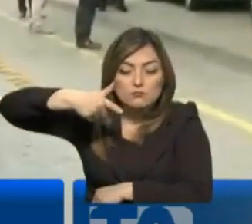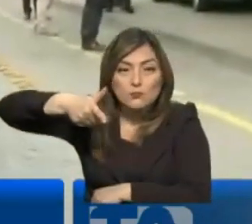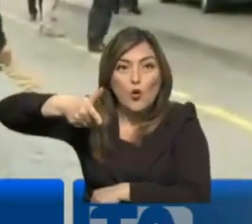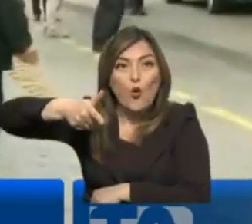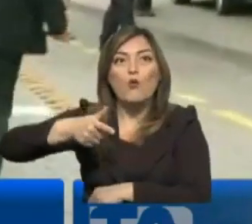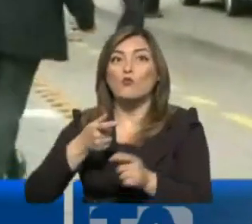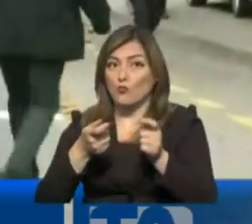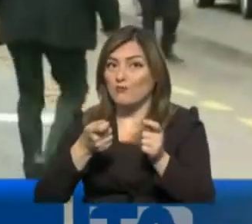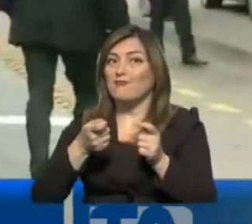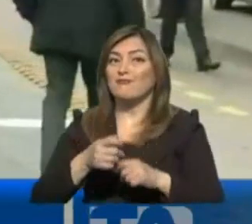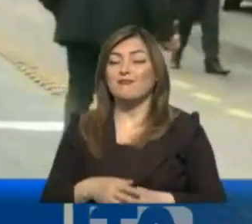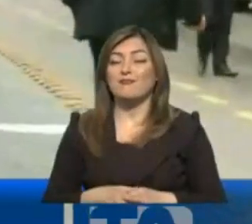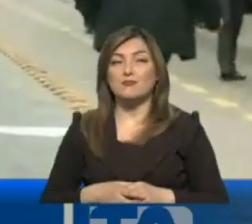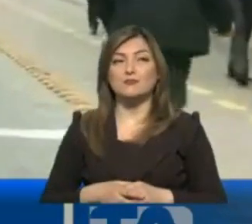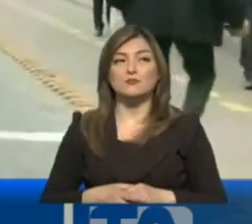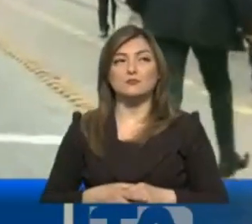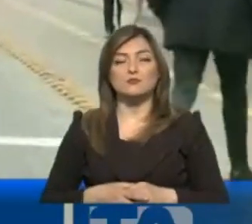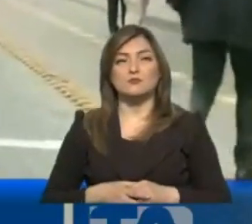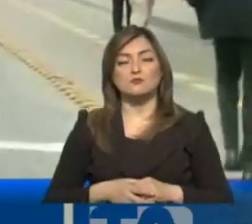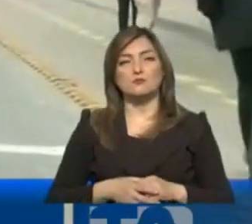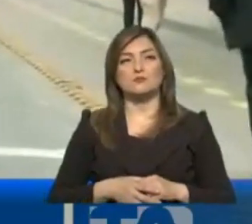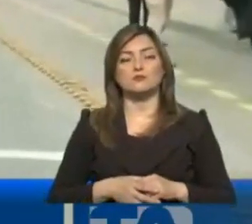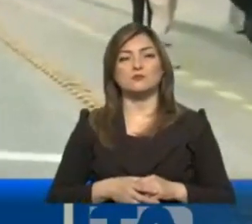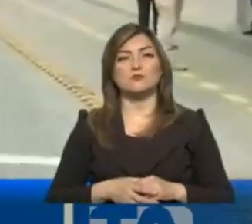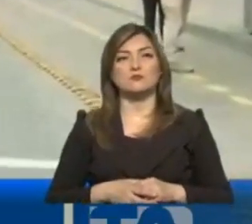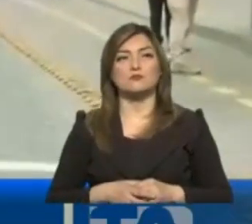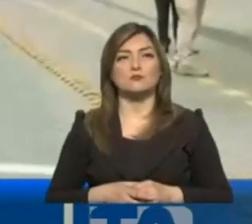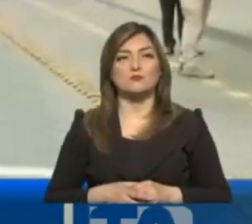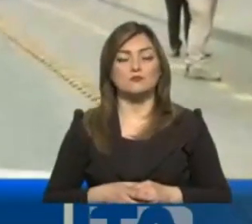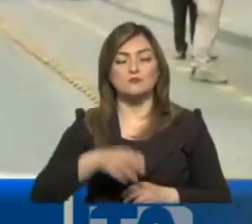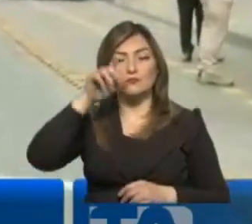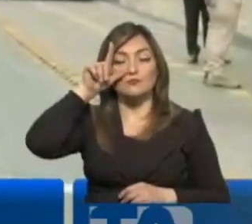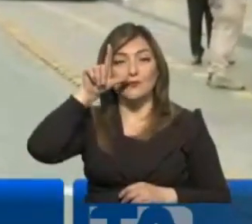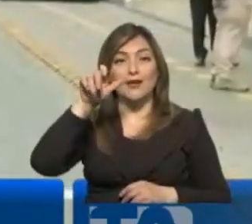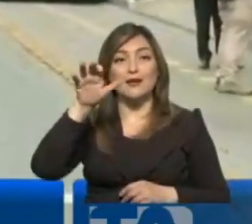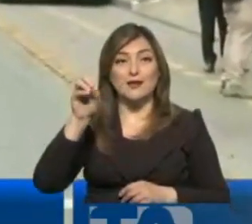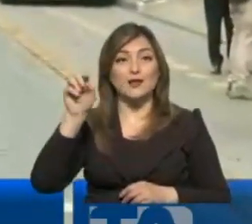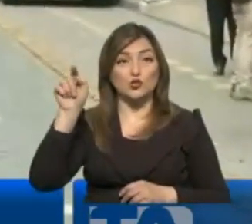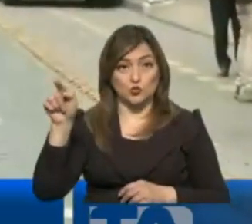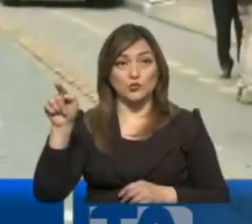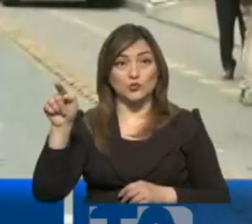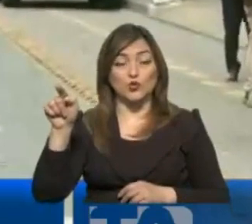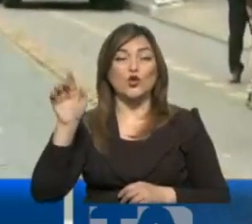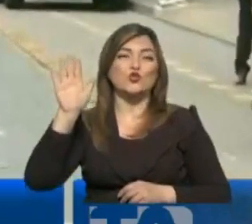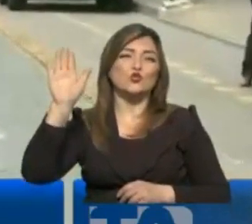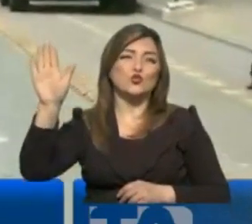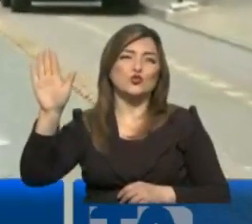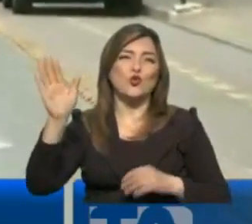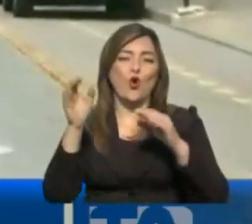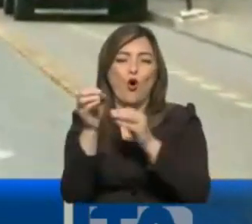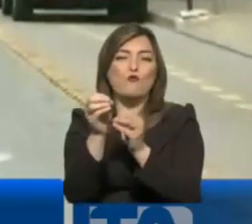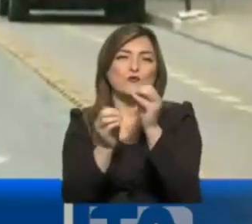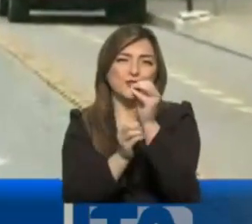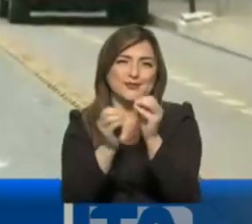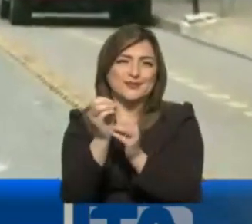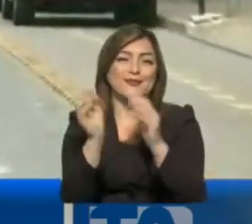aquí en el perímetro de este hotel. Aquí también permanecerá Guillermo Lasso despachando al menos 30